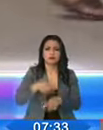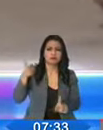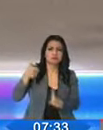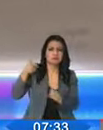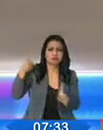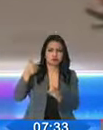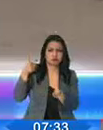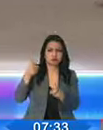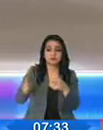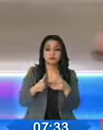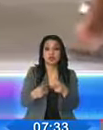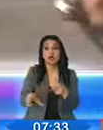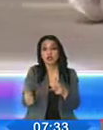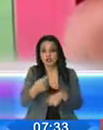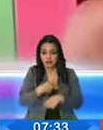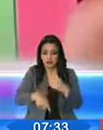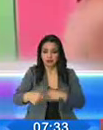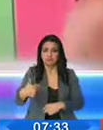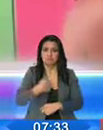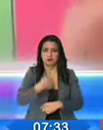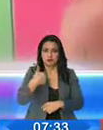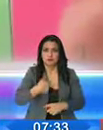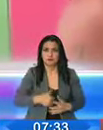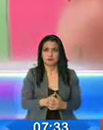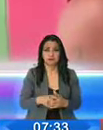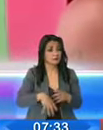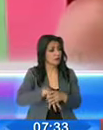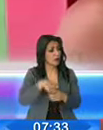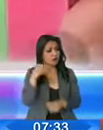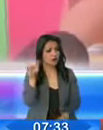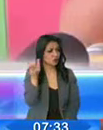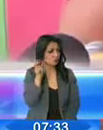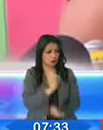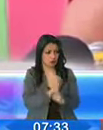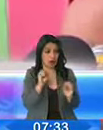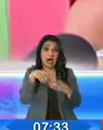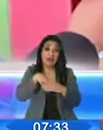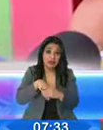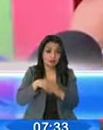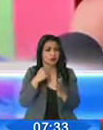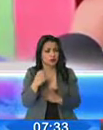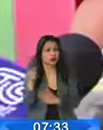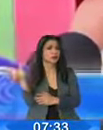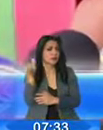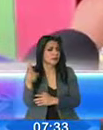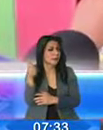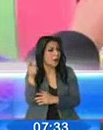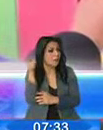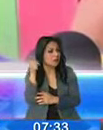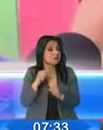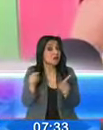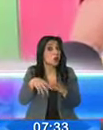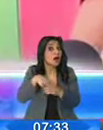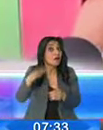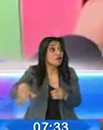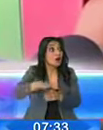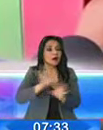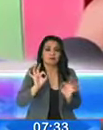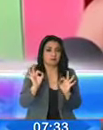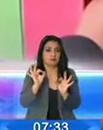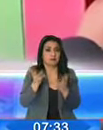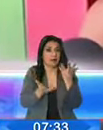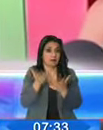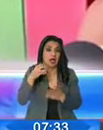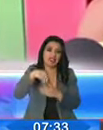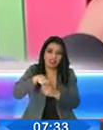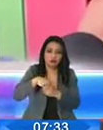y otro fue herido en el tórax. Afuera no se escuchó nada, creo que fue adentro. Yo escuchaba que hubo una balacera ahí, pero así no escuché nada, cuántos muertos